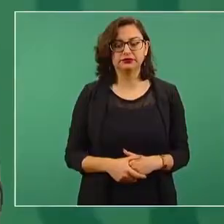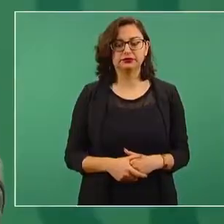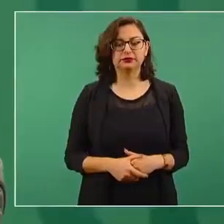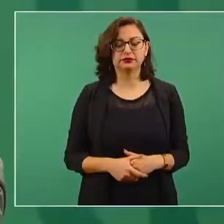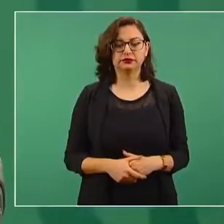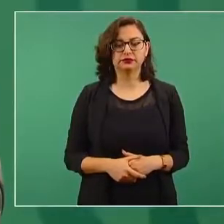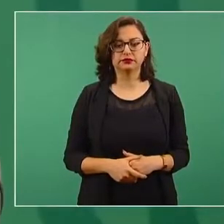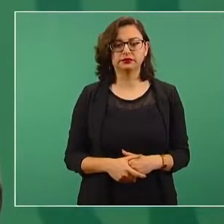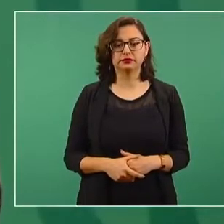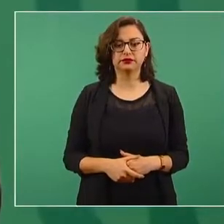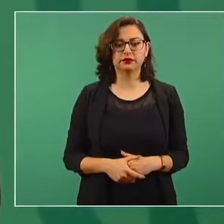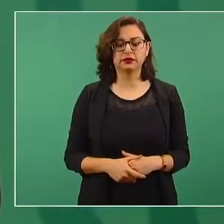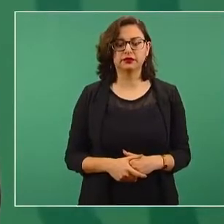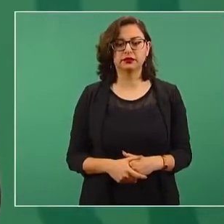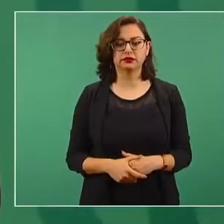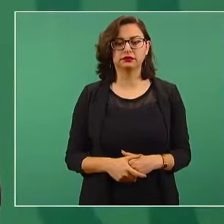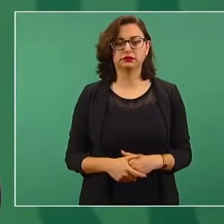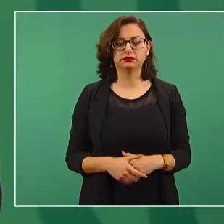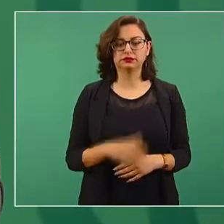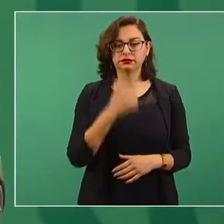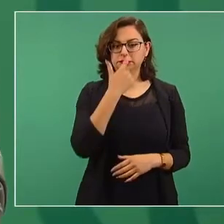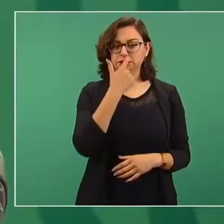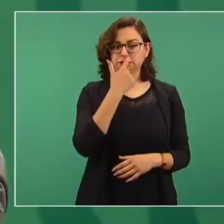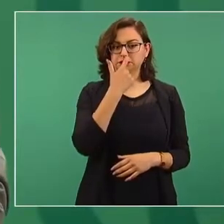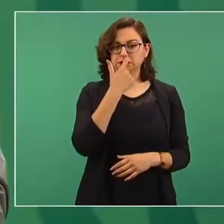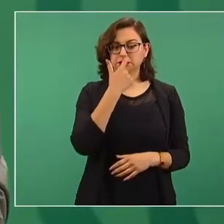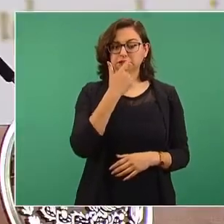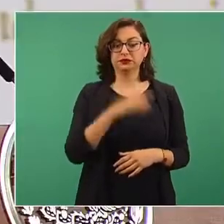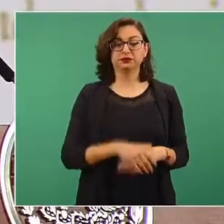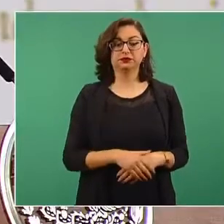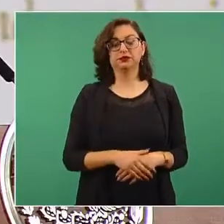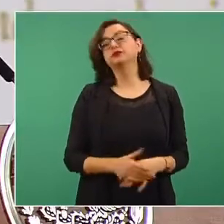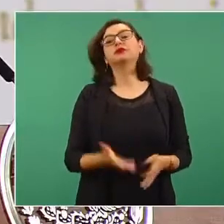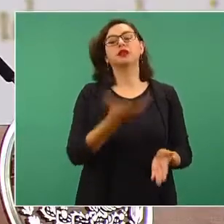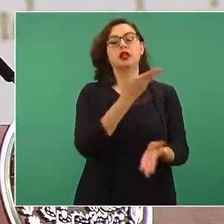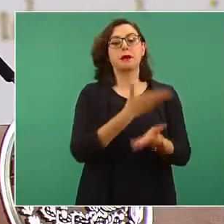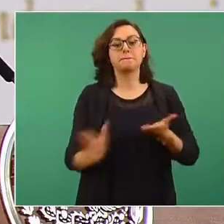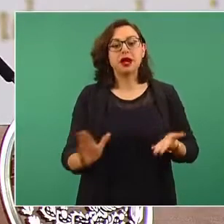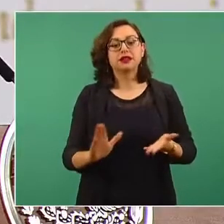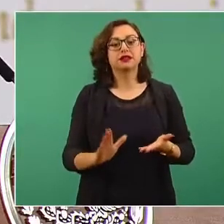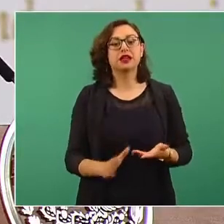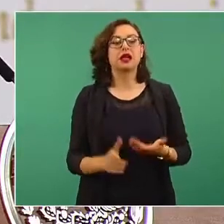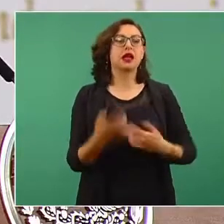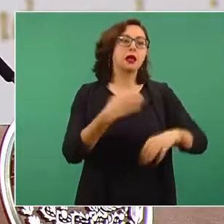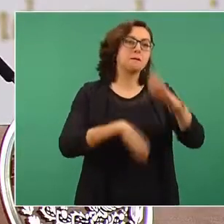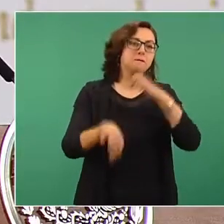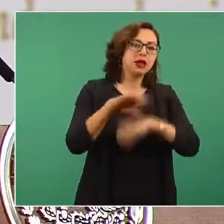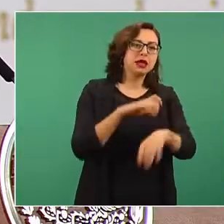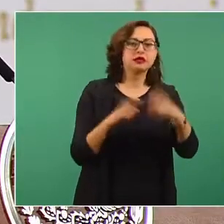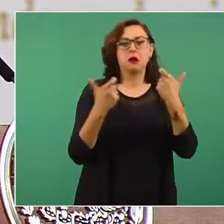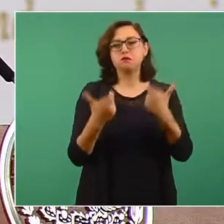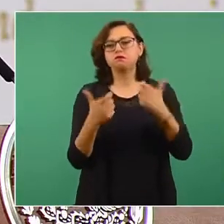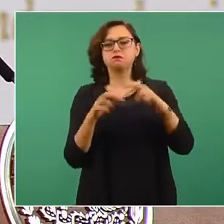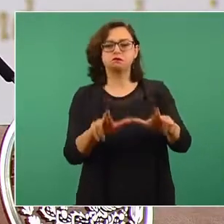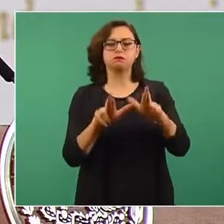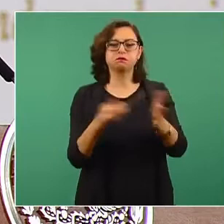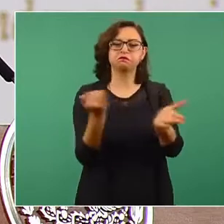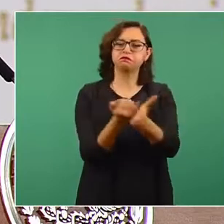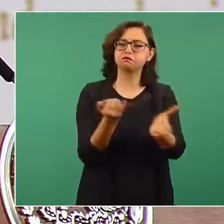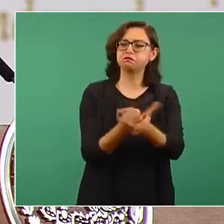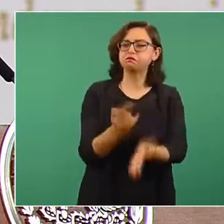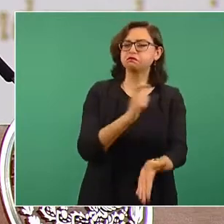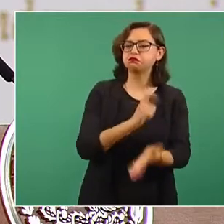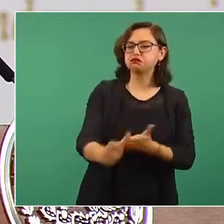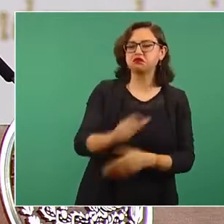Agréguenle lo que se les condonaba de impuestos a los de mero arriba y agréguenle toda